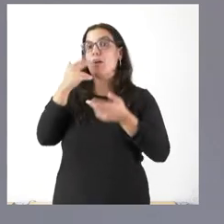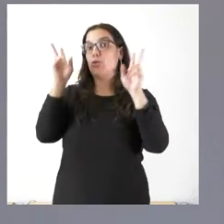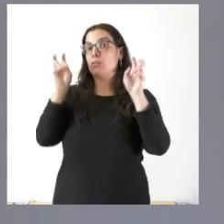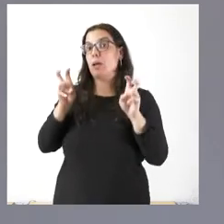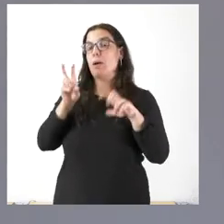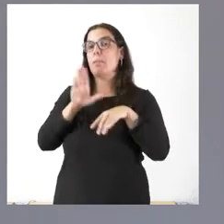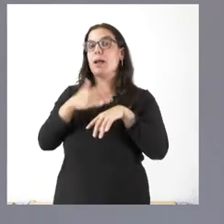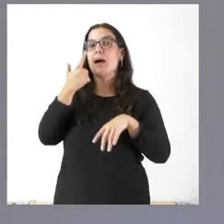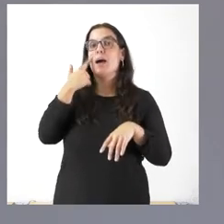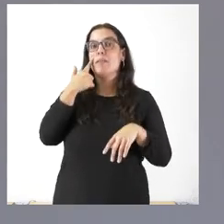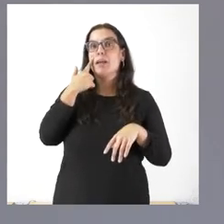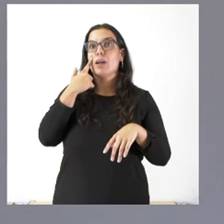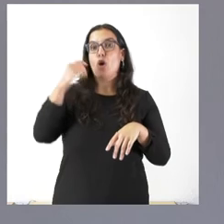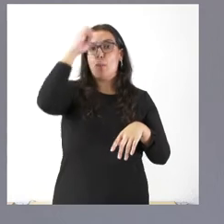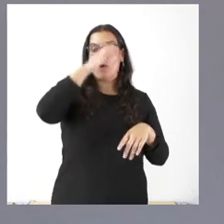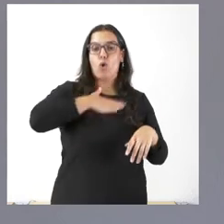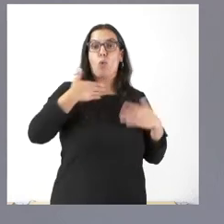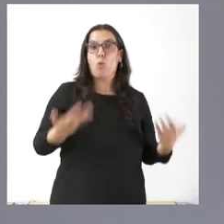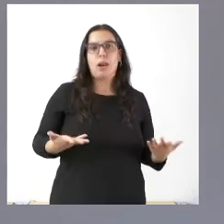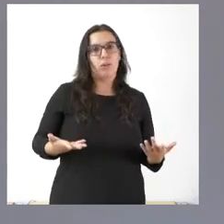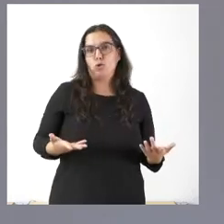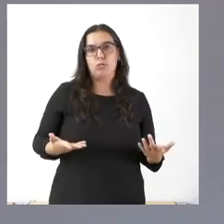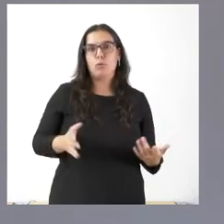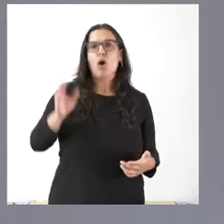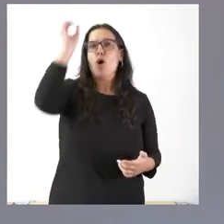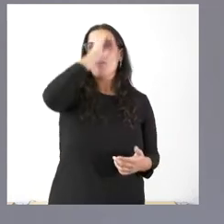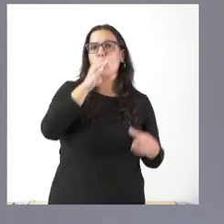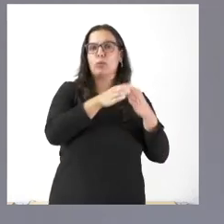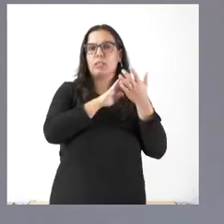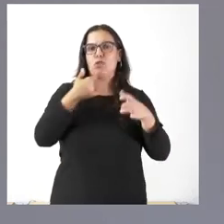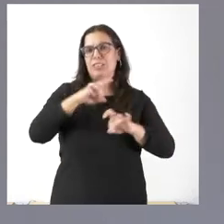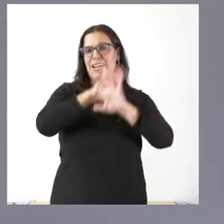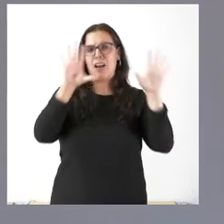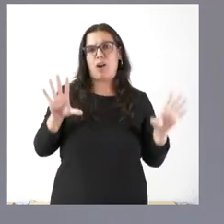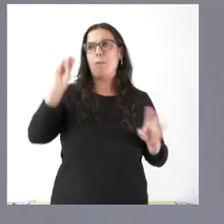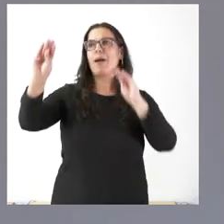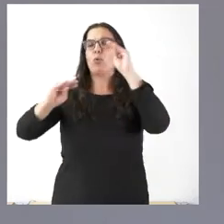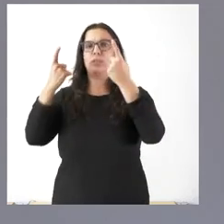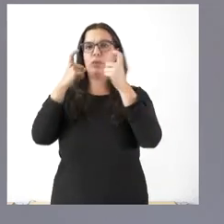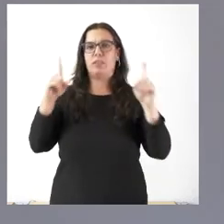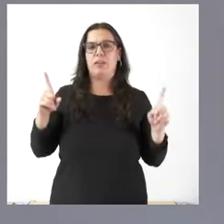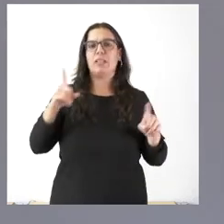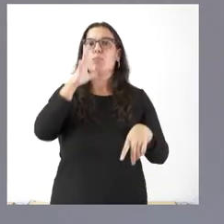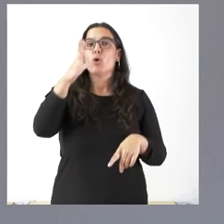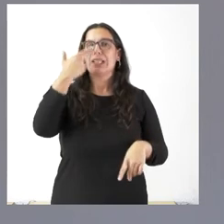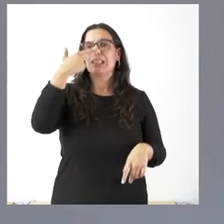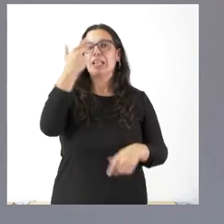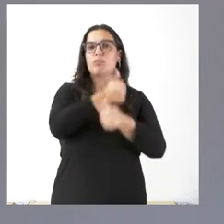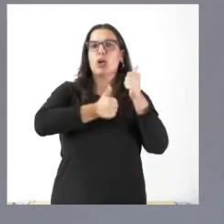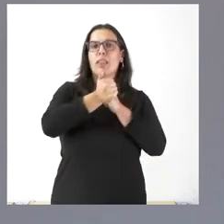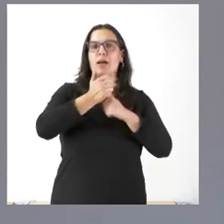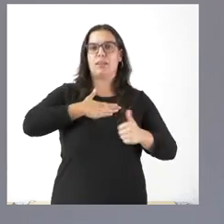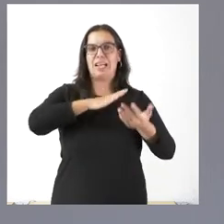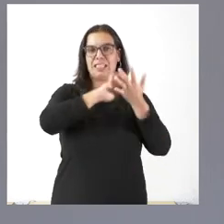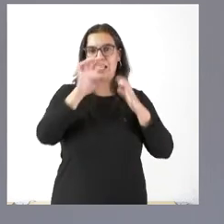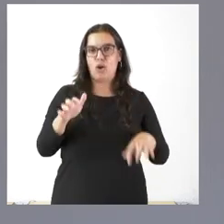definir la posición de la Junta de Castilla y León, no. La posición de la Junta de Castilla y León está definida de acuerdo con los intereses de Castilla y León. Y, por tanto, no tenemos